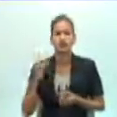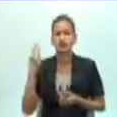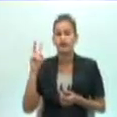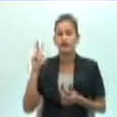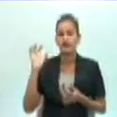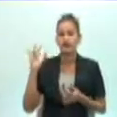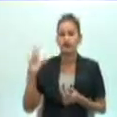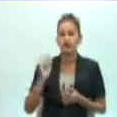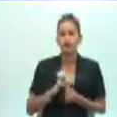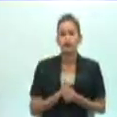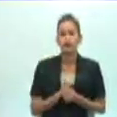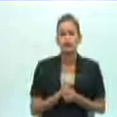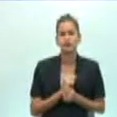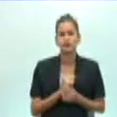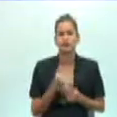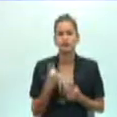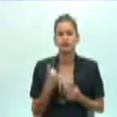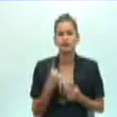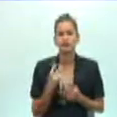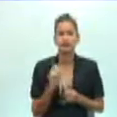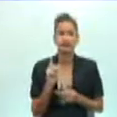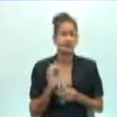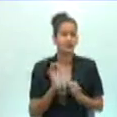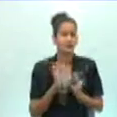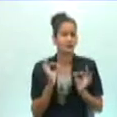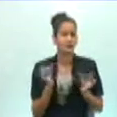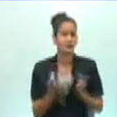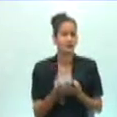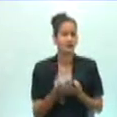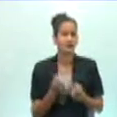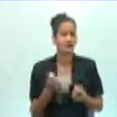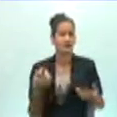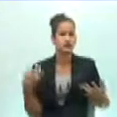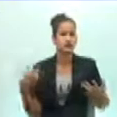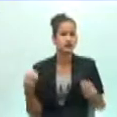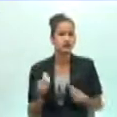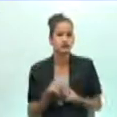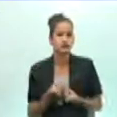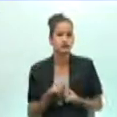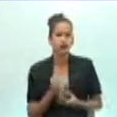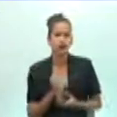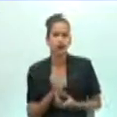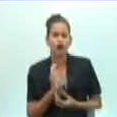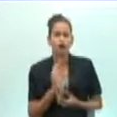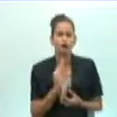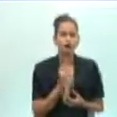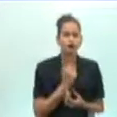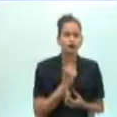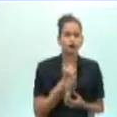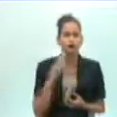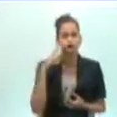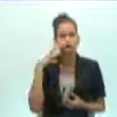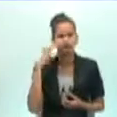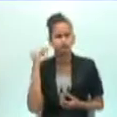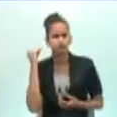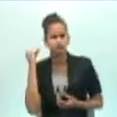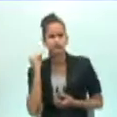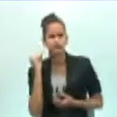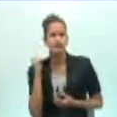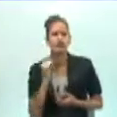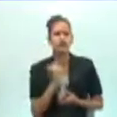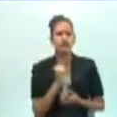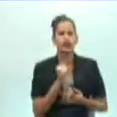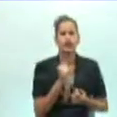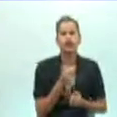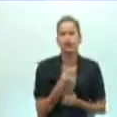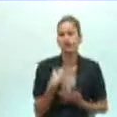todas las que se han puesto en contacto con nosotros para estar emitiendo criterios, opiniones que nos ayudan en nuestro